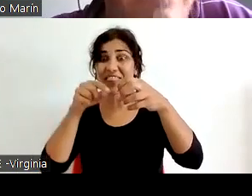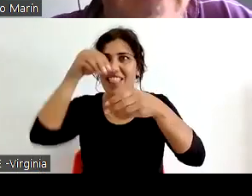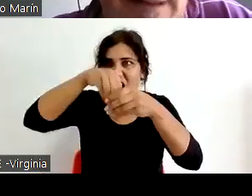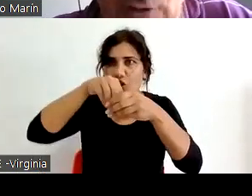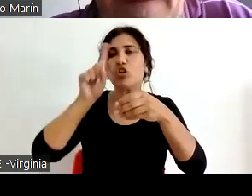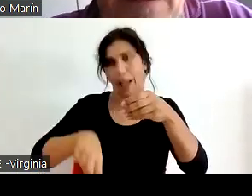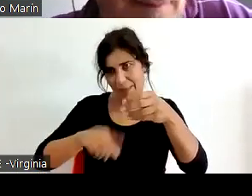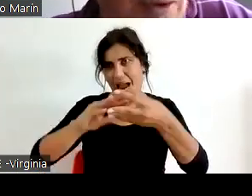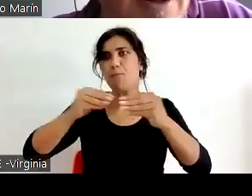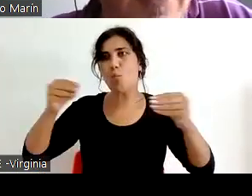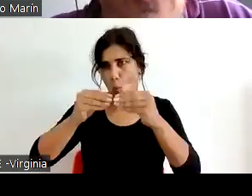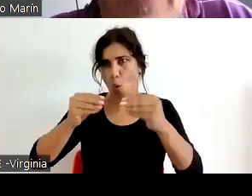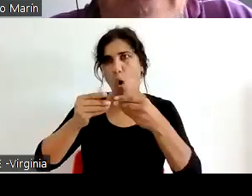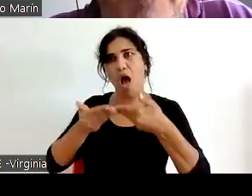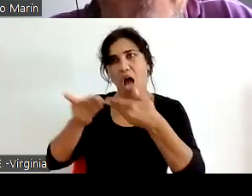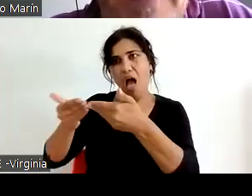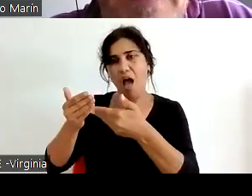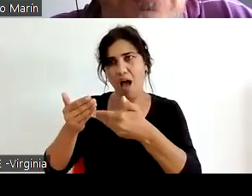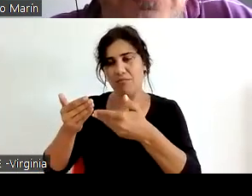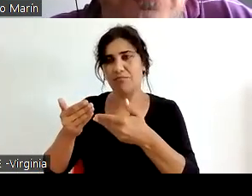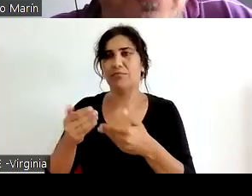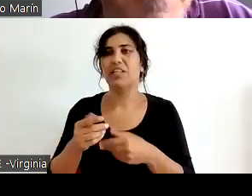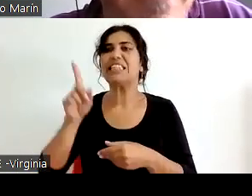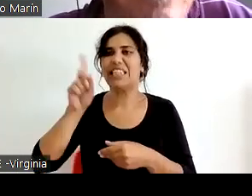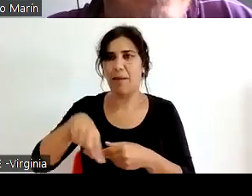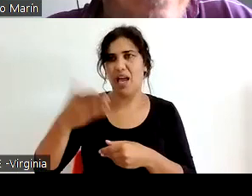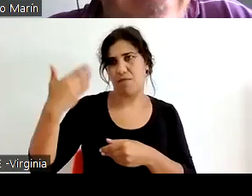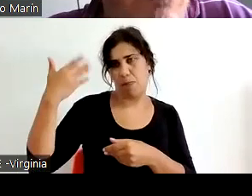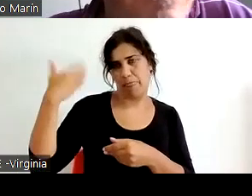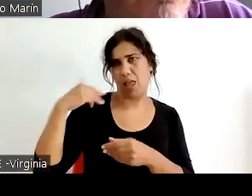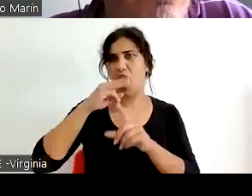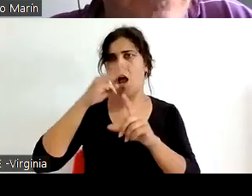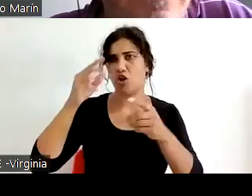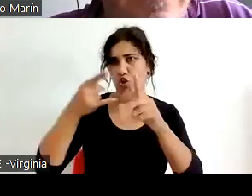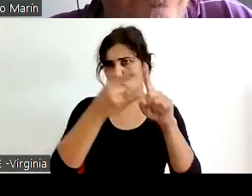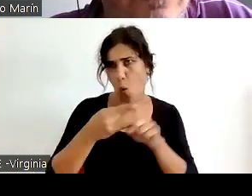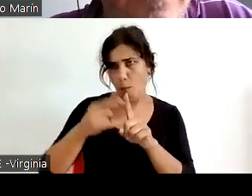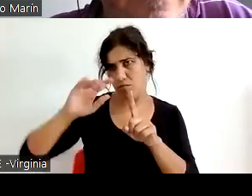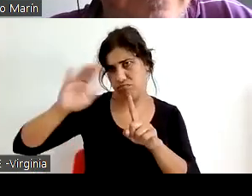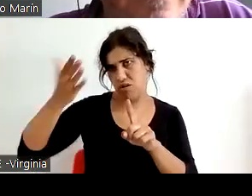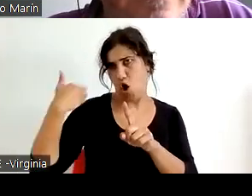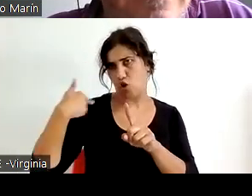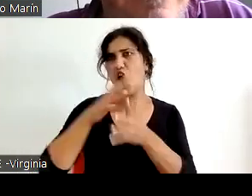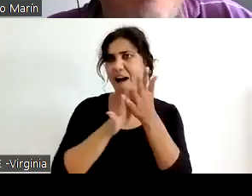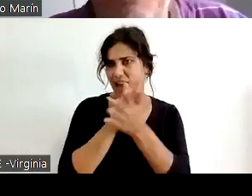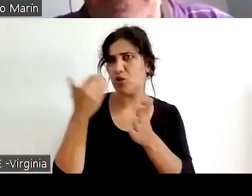muscular. Recordad, lo habíamos hablado en algún otro webinar, que la colina